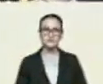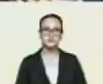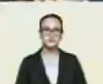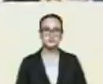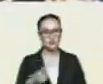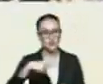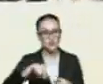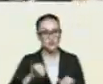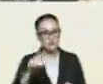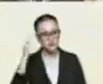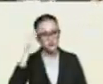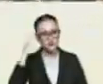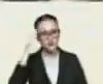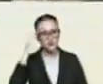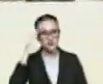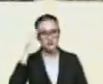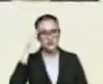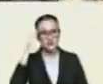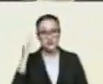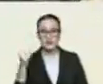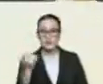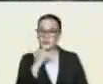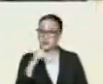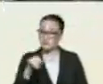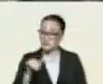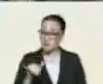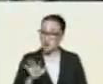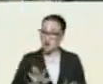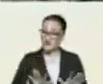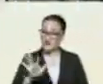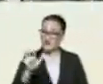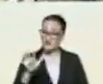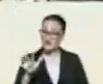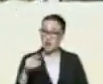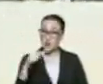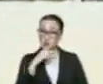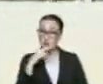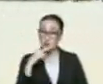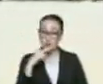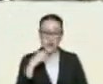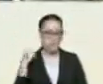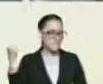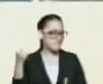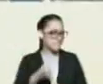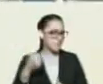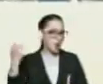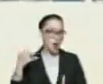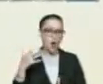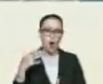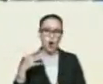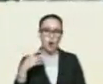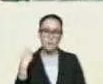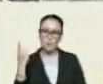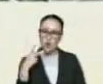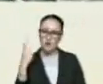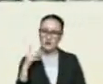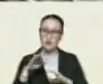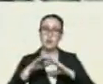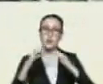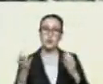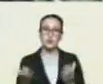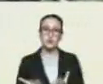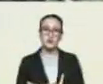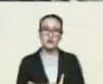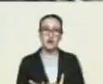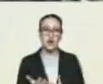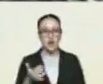sepan, lo que ocurrió este 15 de octubre ha tenido tal impacto en la geopolítica mundial que